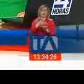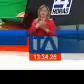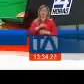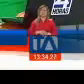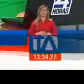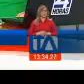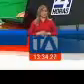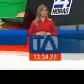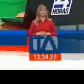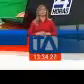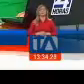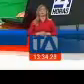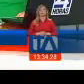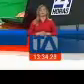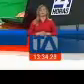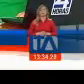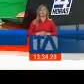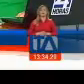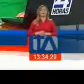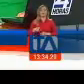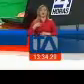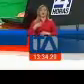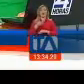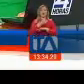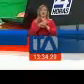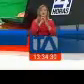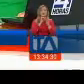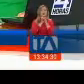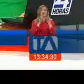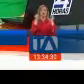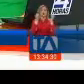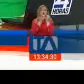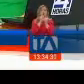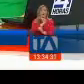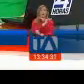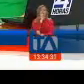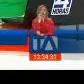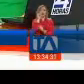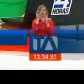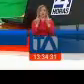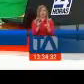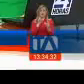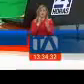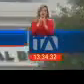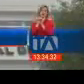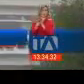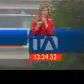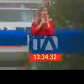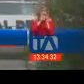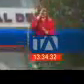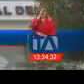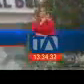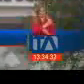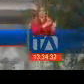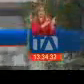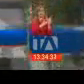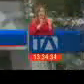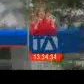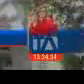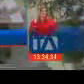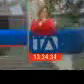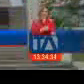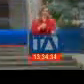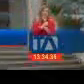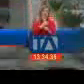aceptó a trámite la demanda de inconstitucionalidad presentada por organizaciones de derechos humanos. La suspensión del acuerdo